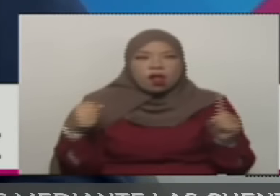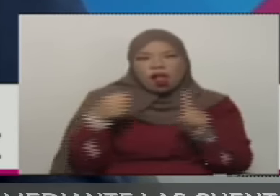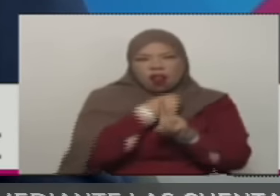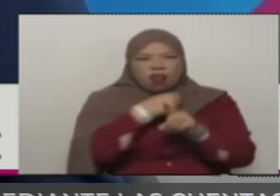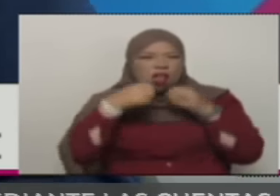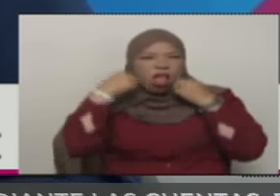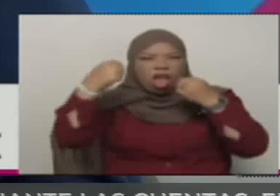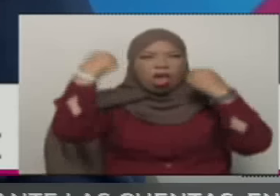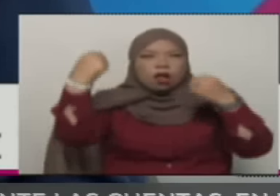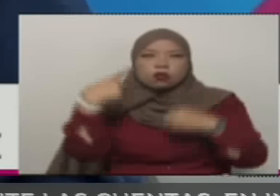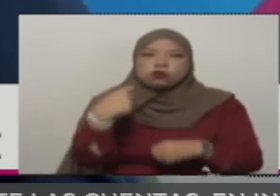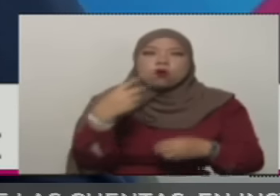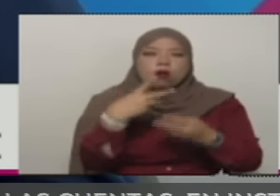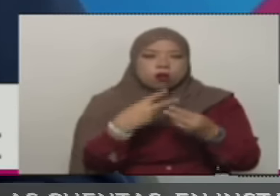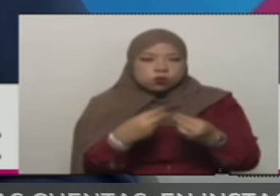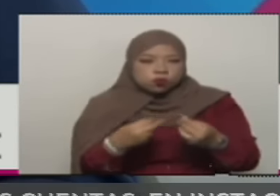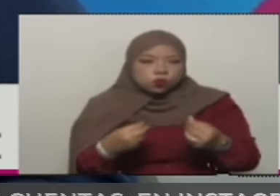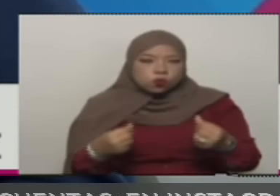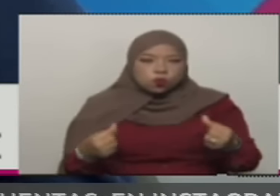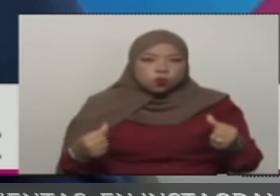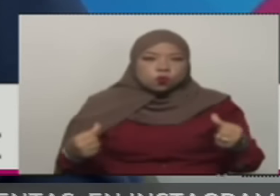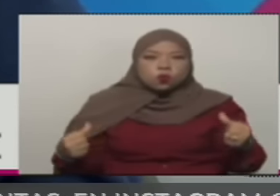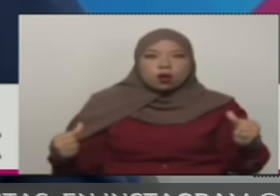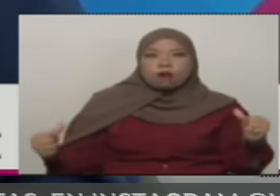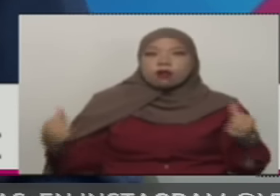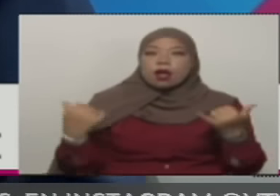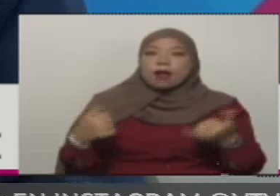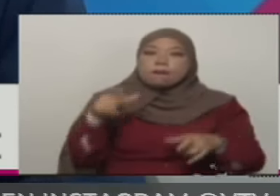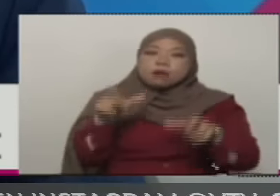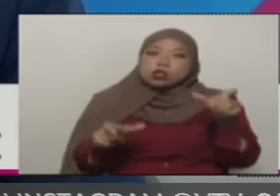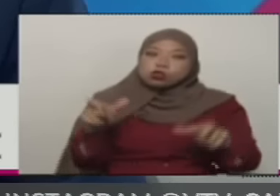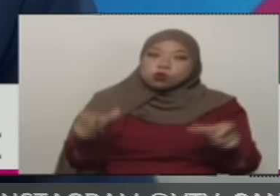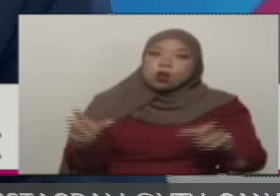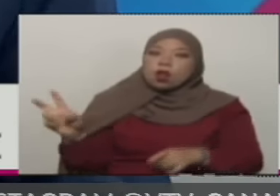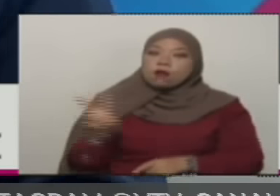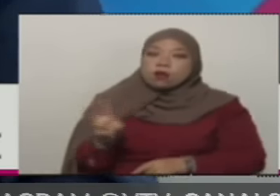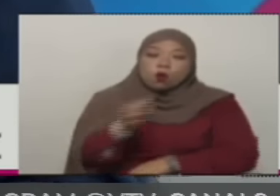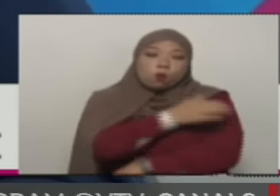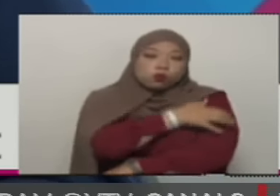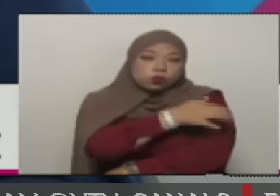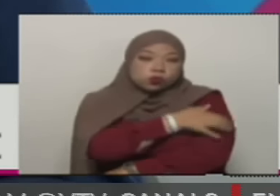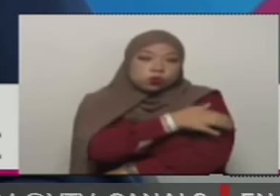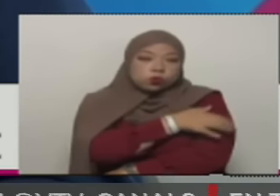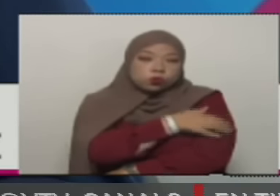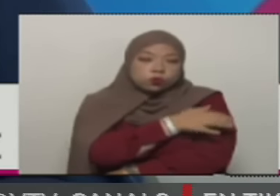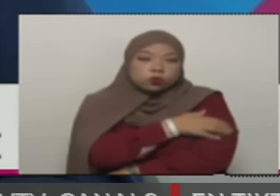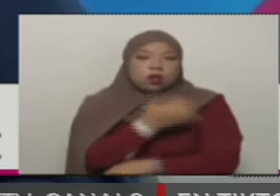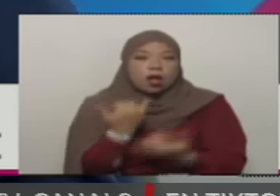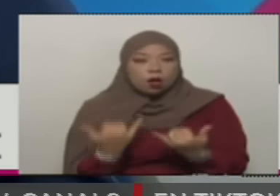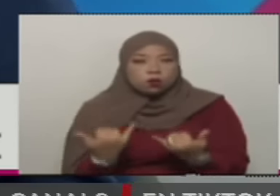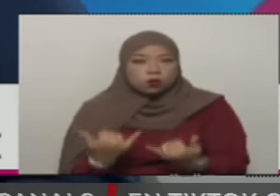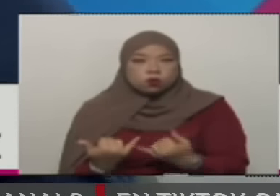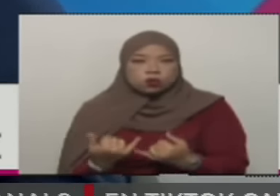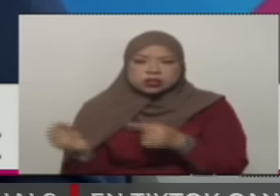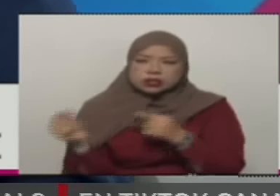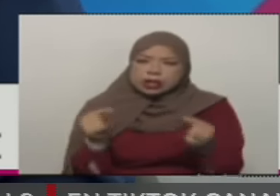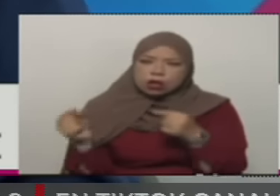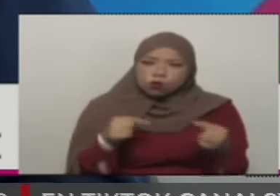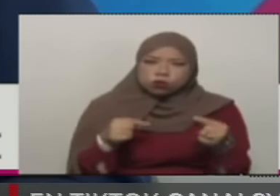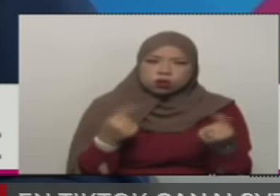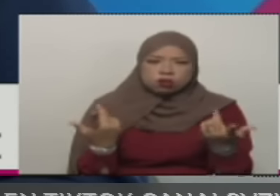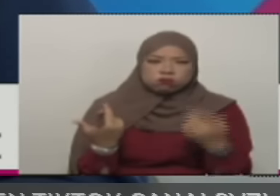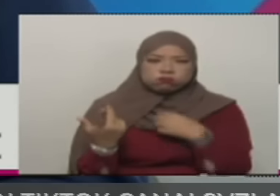y en todo caso también me consta eso, hay muchos venezolanos y venezolanas opositores que en estos momentos discuten de más en